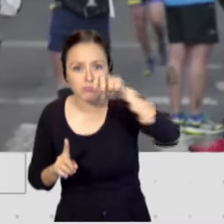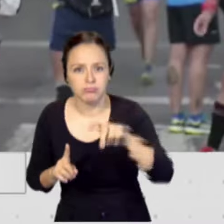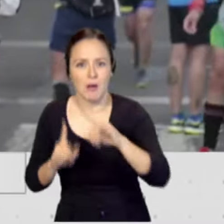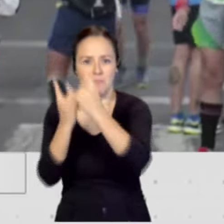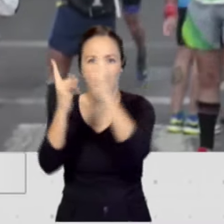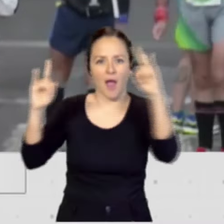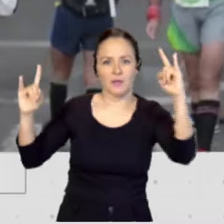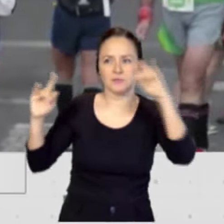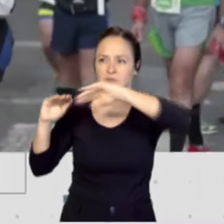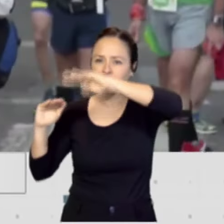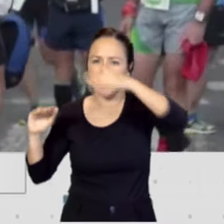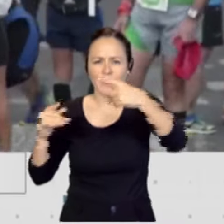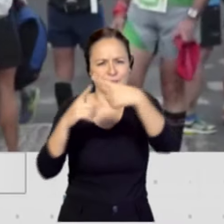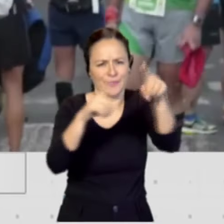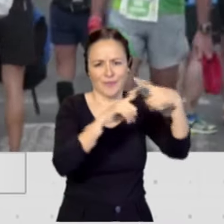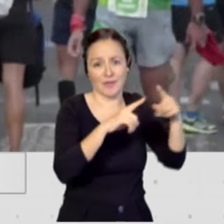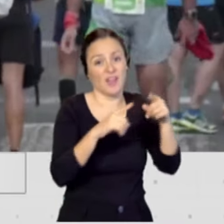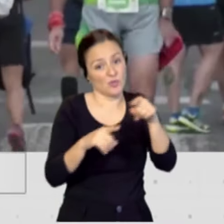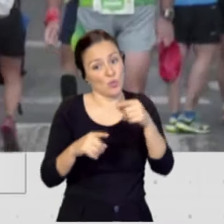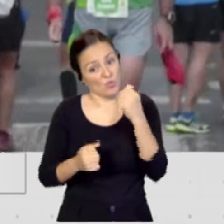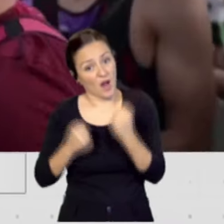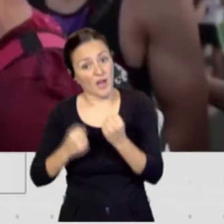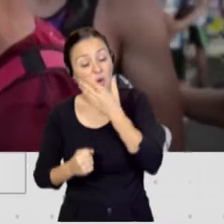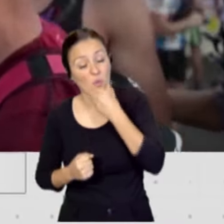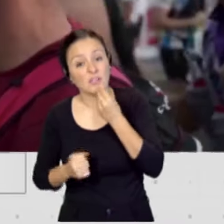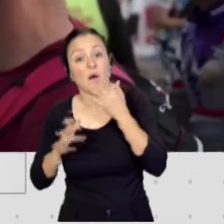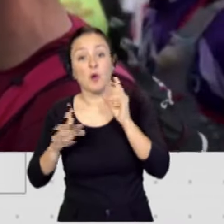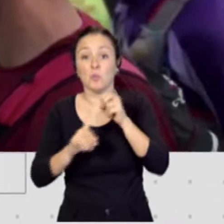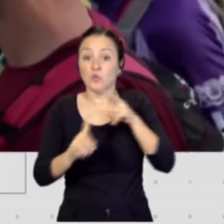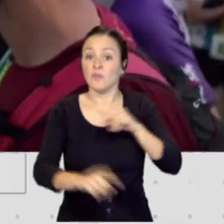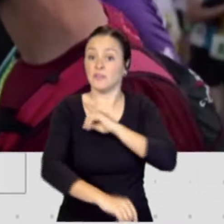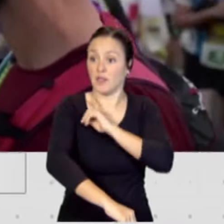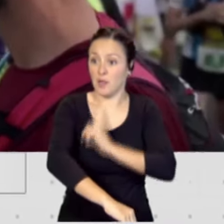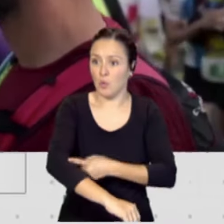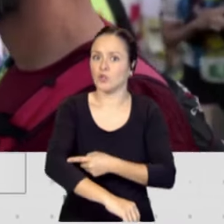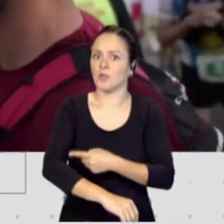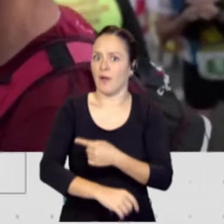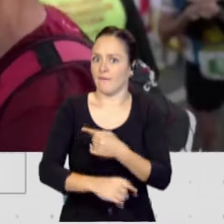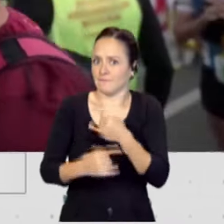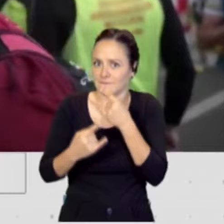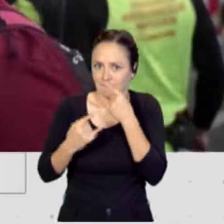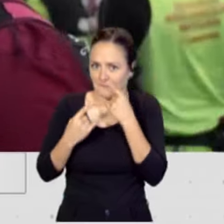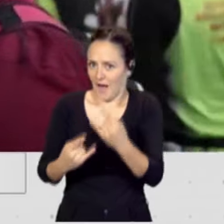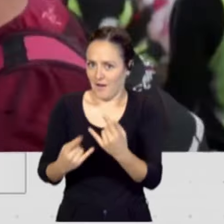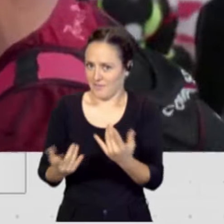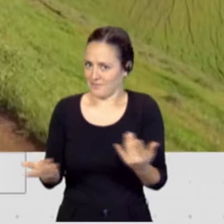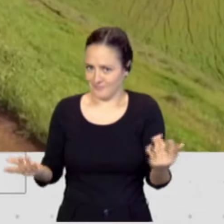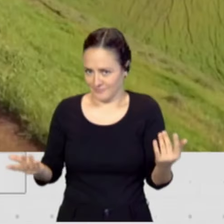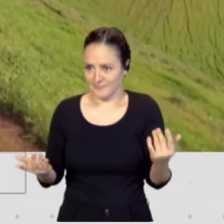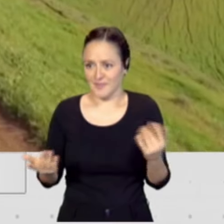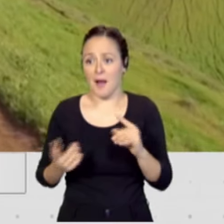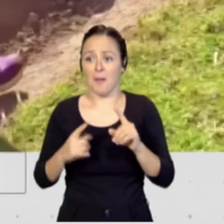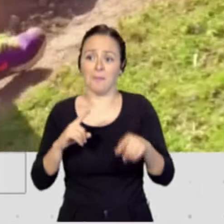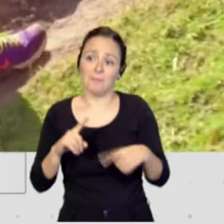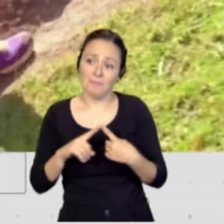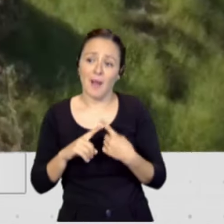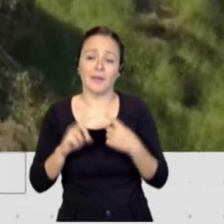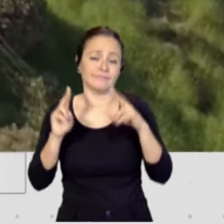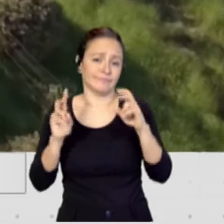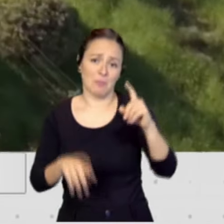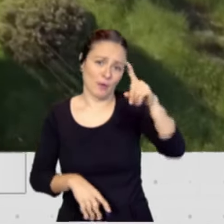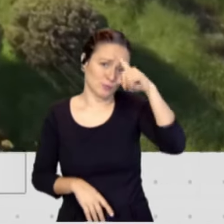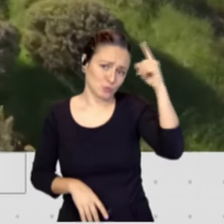carrera que además de bonita es una carrera que deportivamente es muy muy muy atractiva y tiene compaginada con la cultura